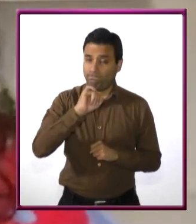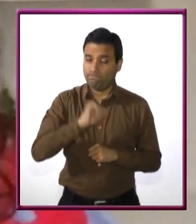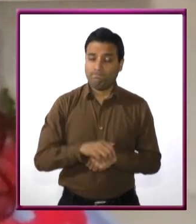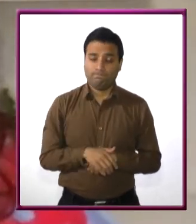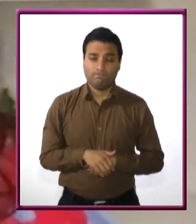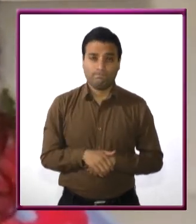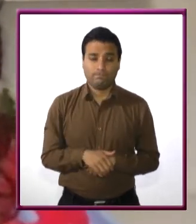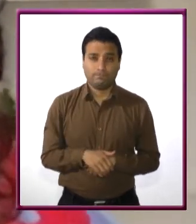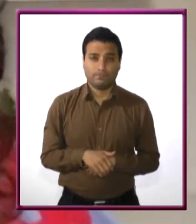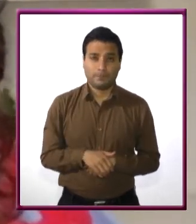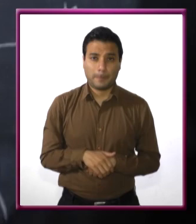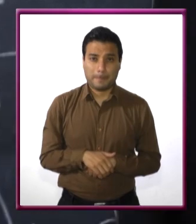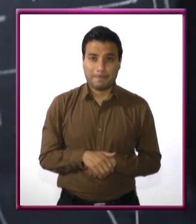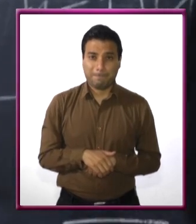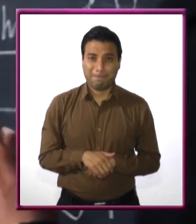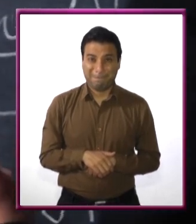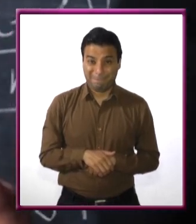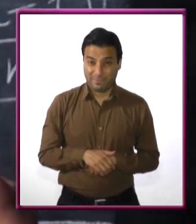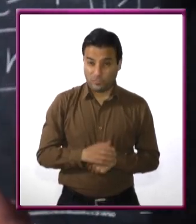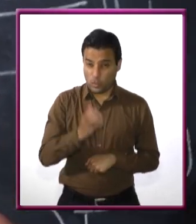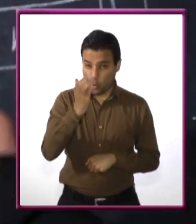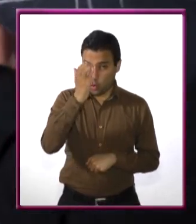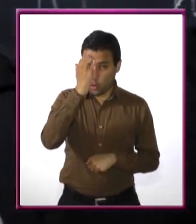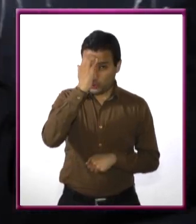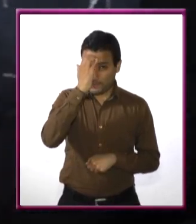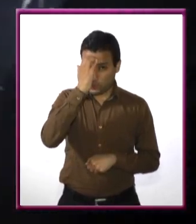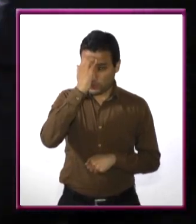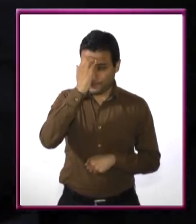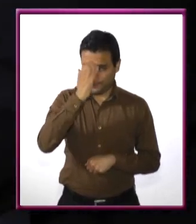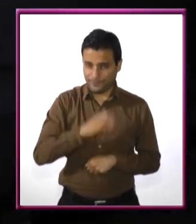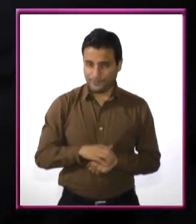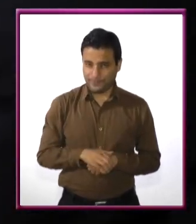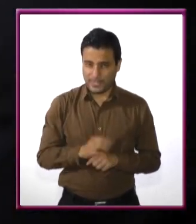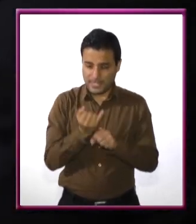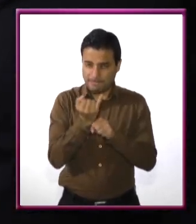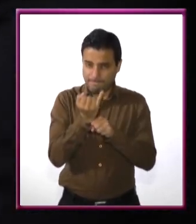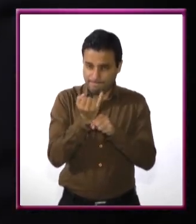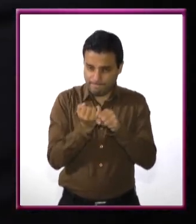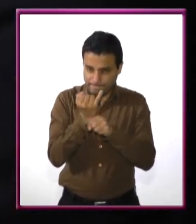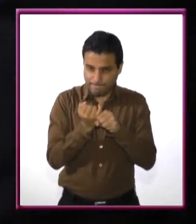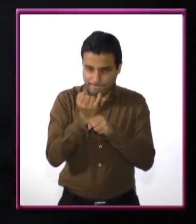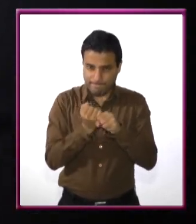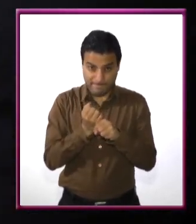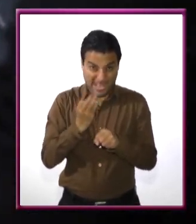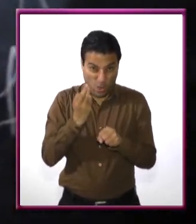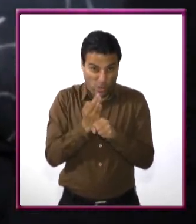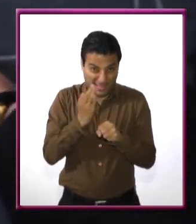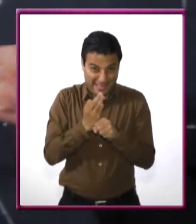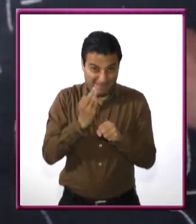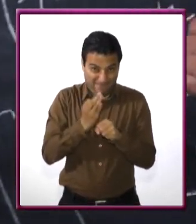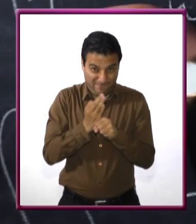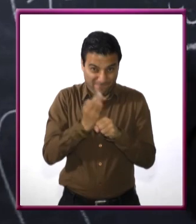totalmente. El conocimiento que estamos ahora mismo